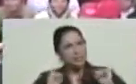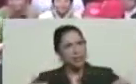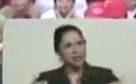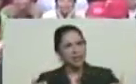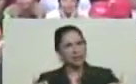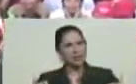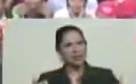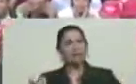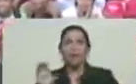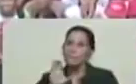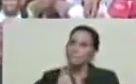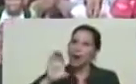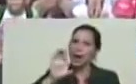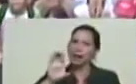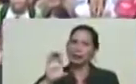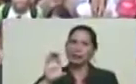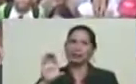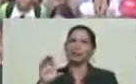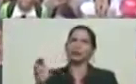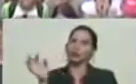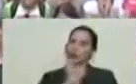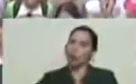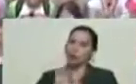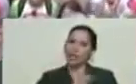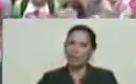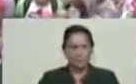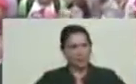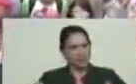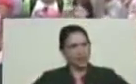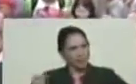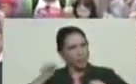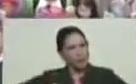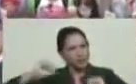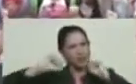¡Independencia y patria socialista!